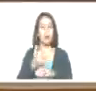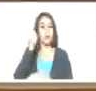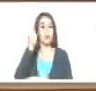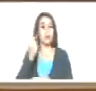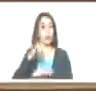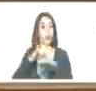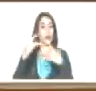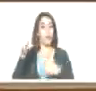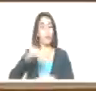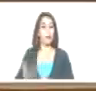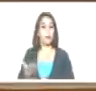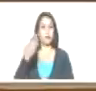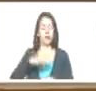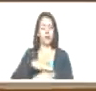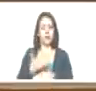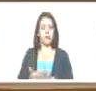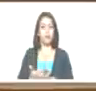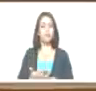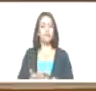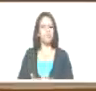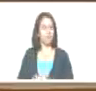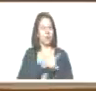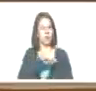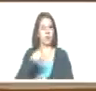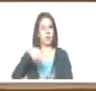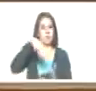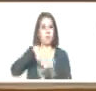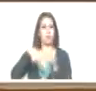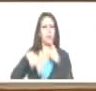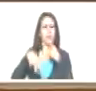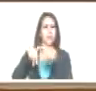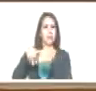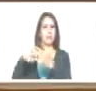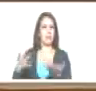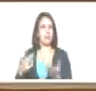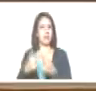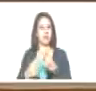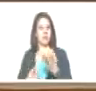importante que las sandeces que usted se paró a decir aquí.